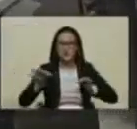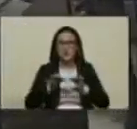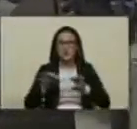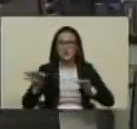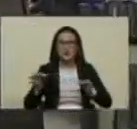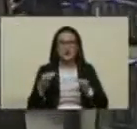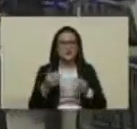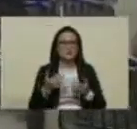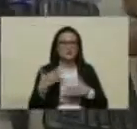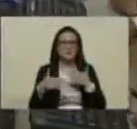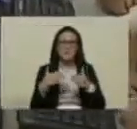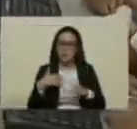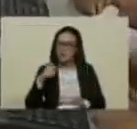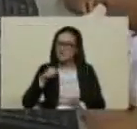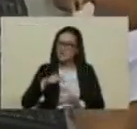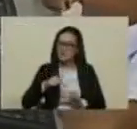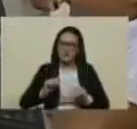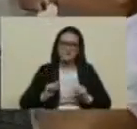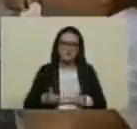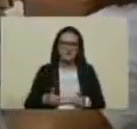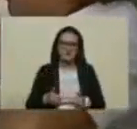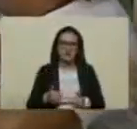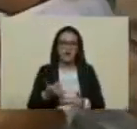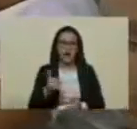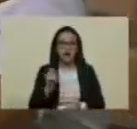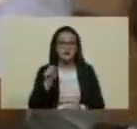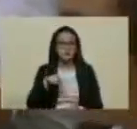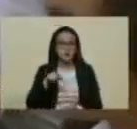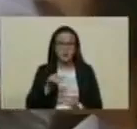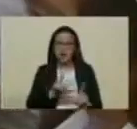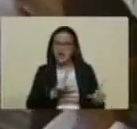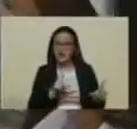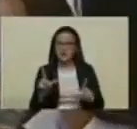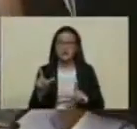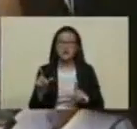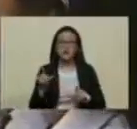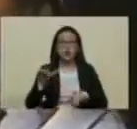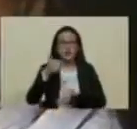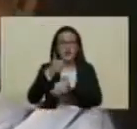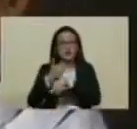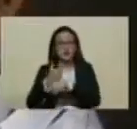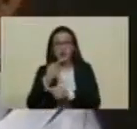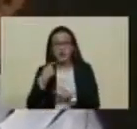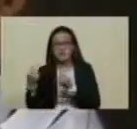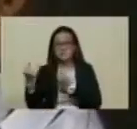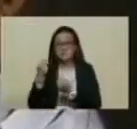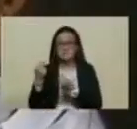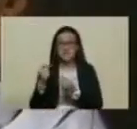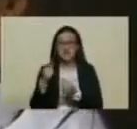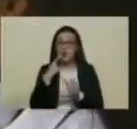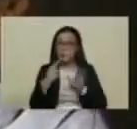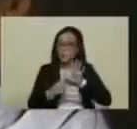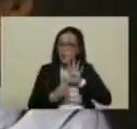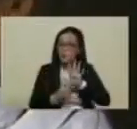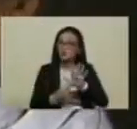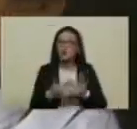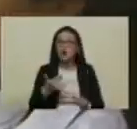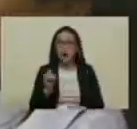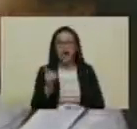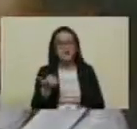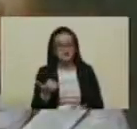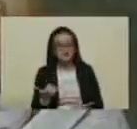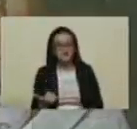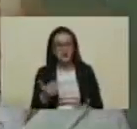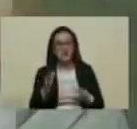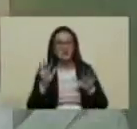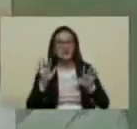que podemos producir, y ya hay una siembra. La directora nos coordinaba junto a los niños, nos mostraba que hay ahorita